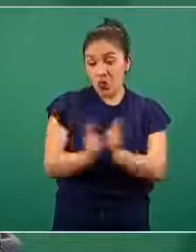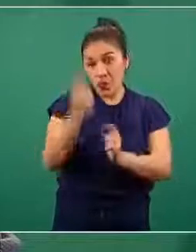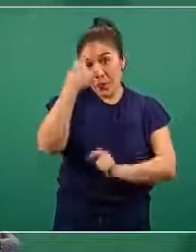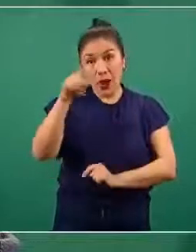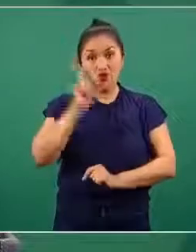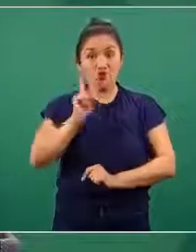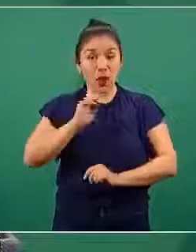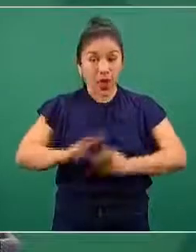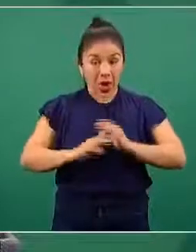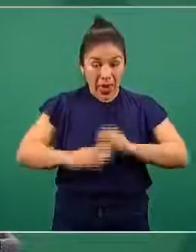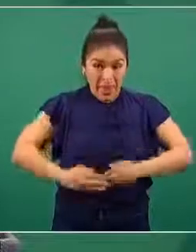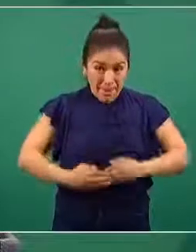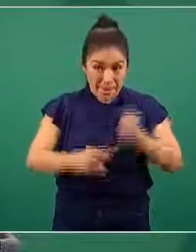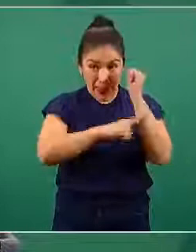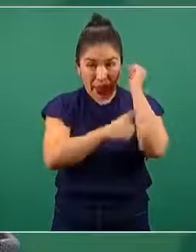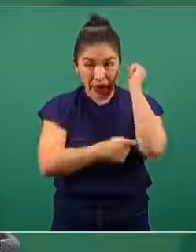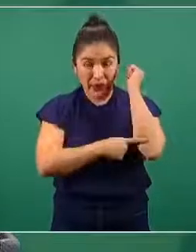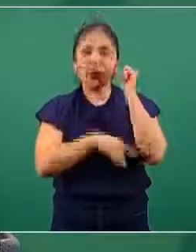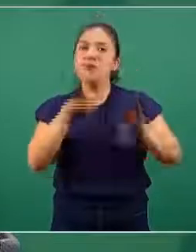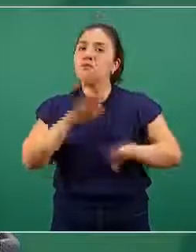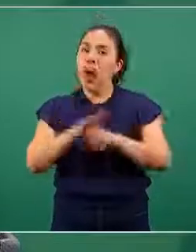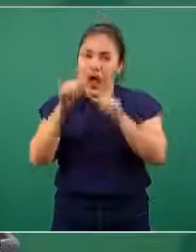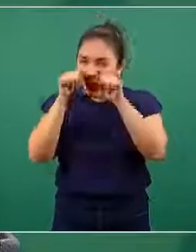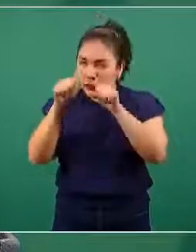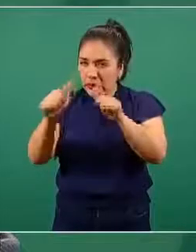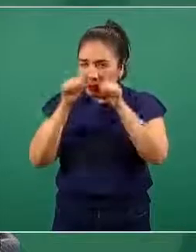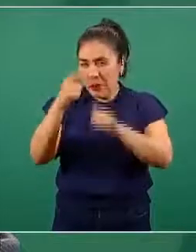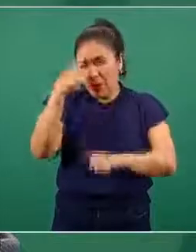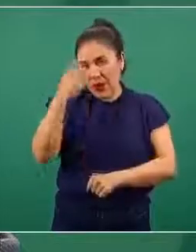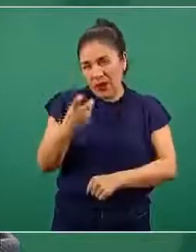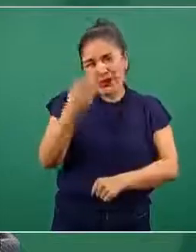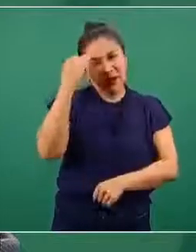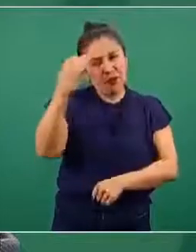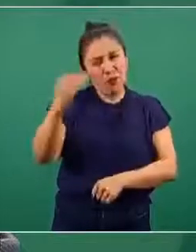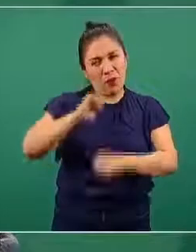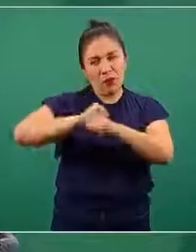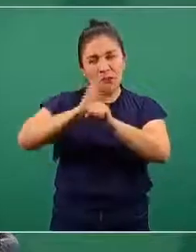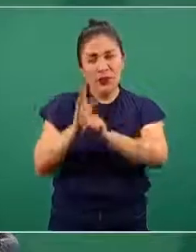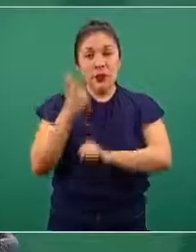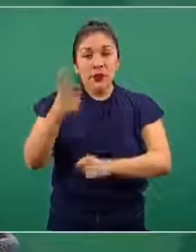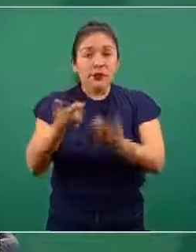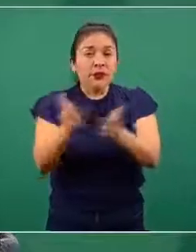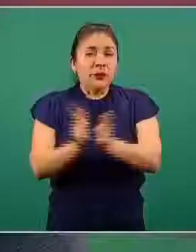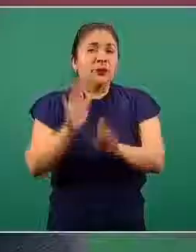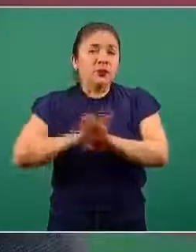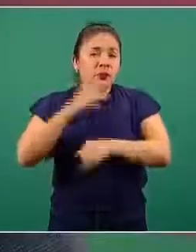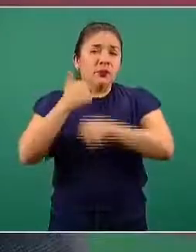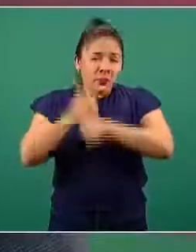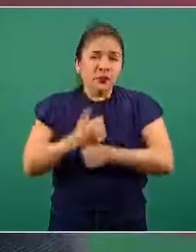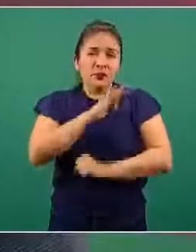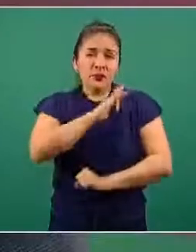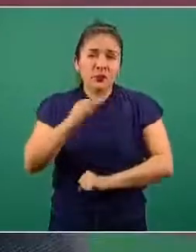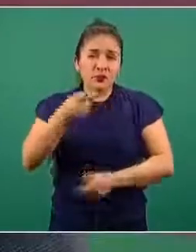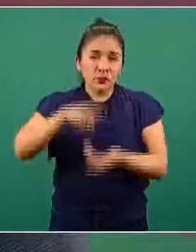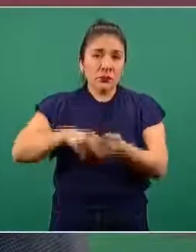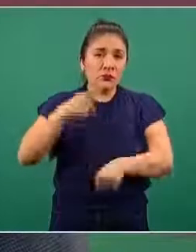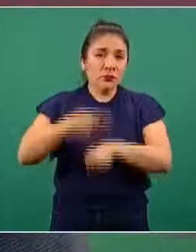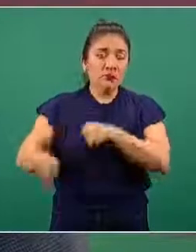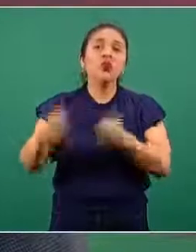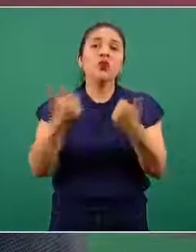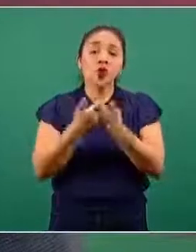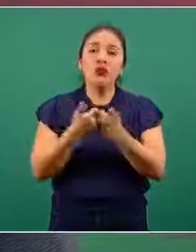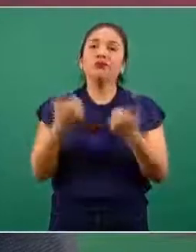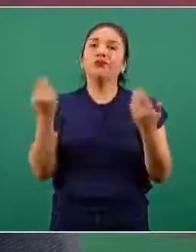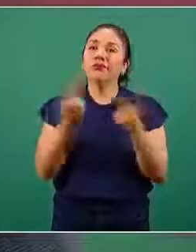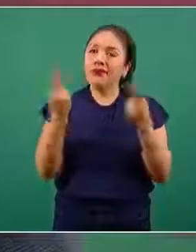atender, sobre todo durante todo el curso que ha sido en la parte de la pandemia. Es un grupo vulnerable, es un grupo en el cual requiere una capacitación